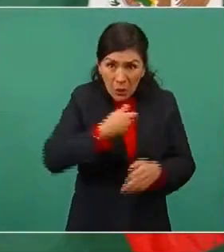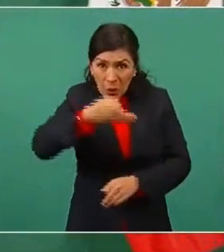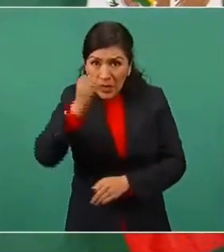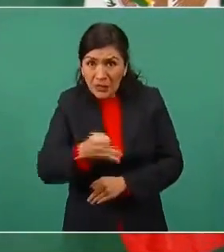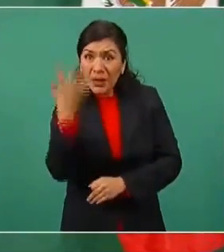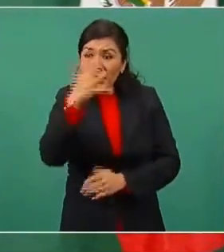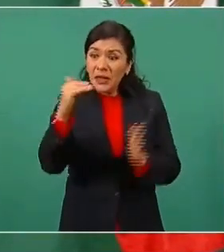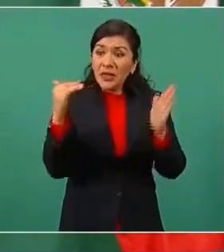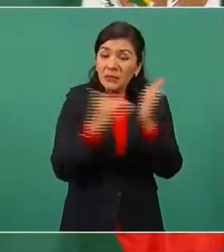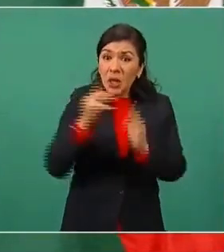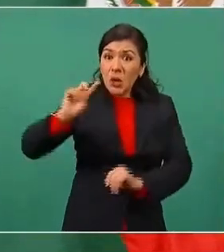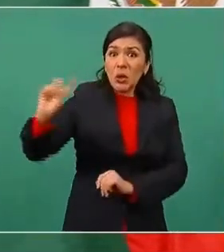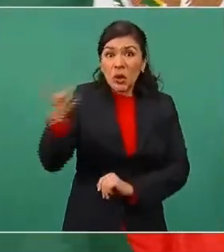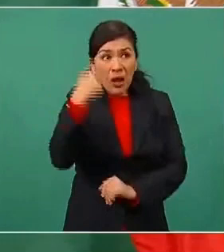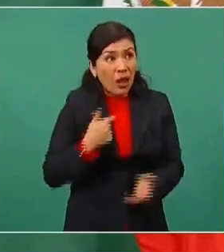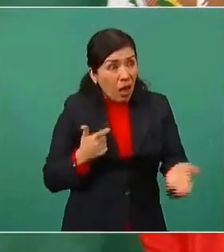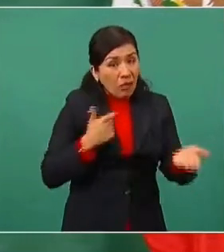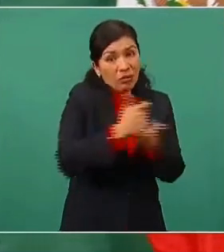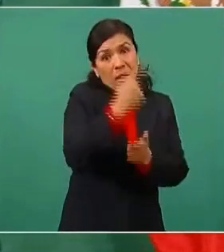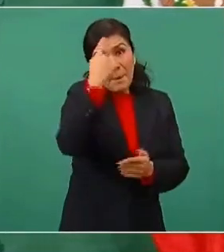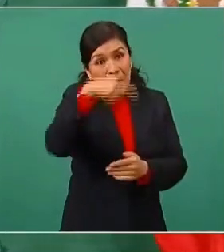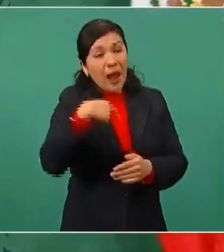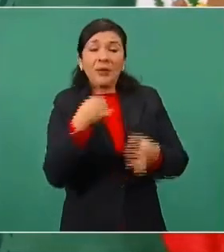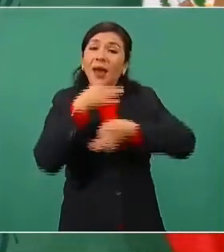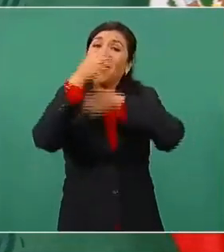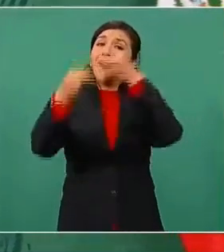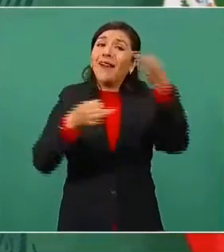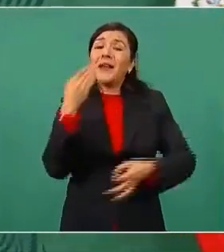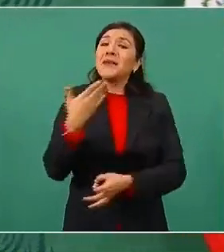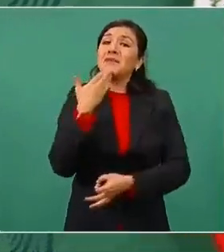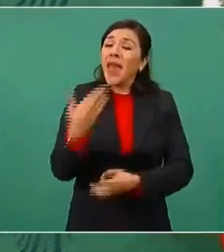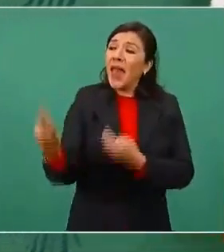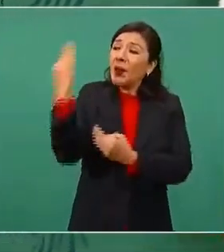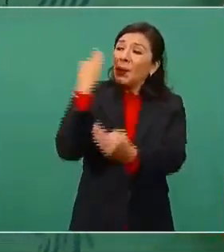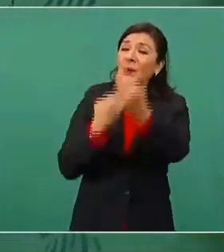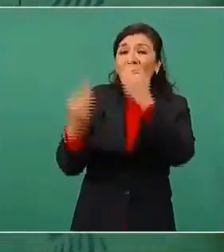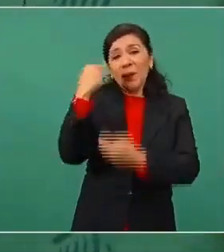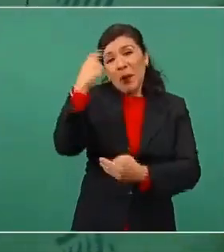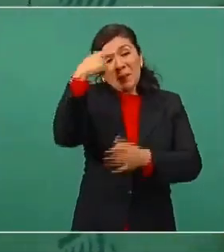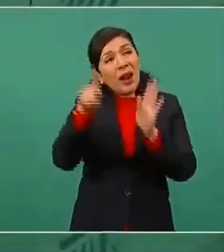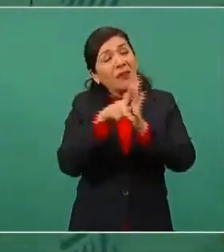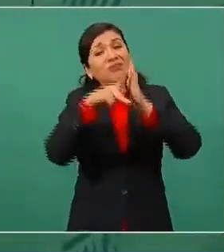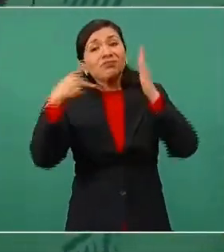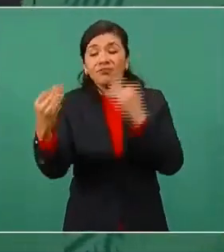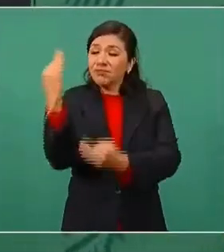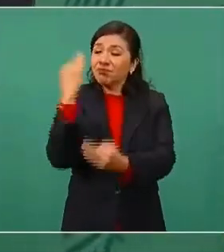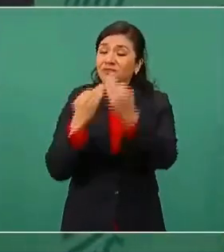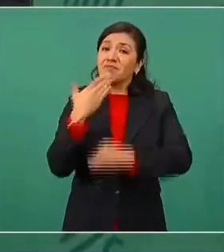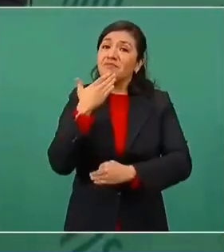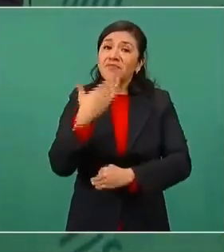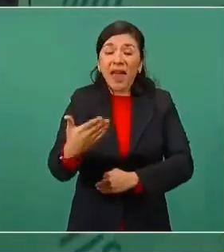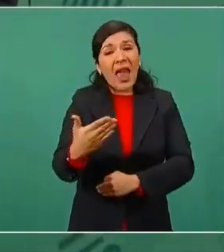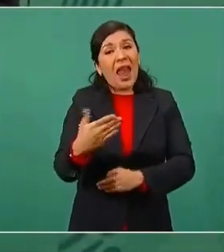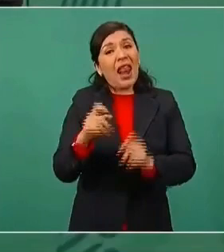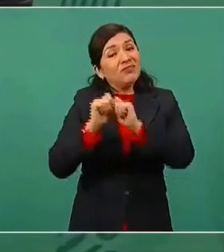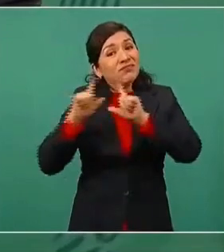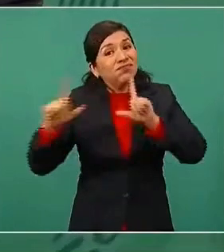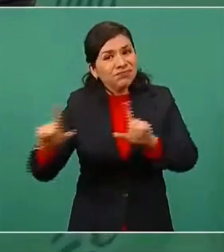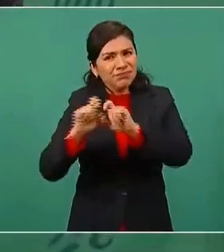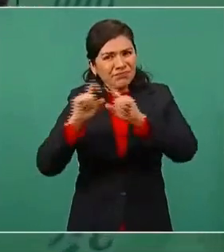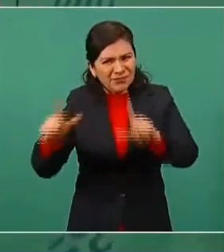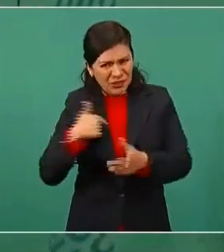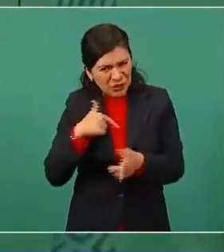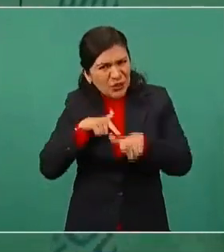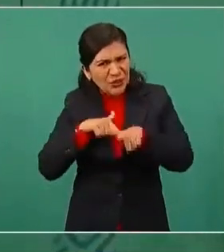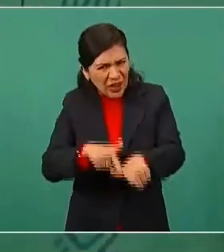para que no nos cuestionen sus articulistas. No les vamos a